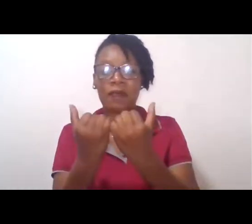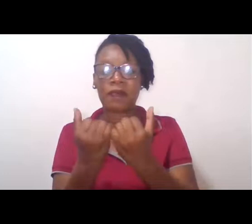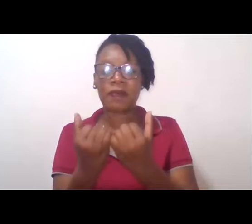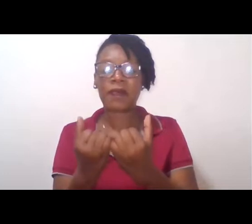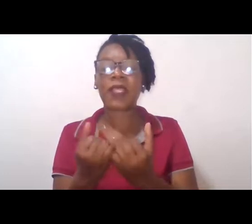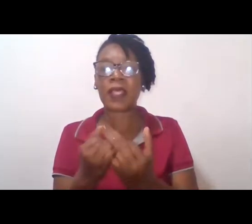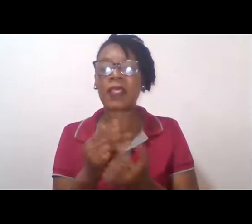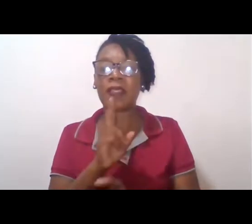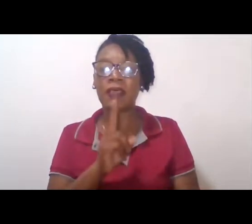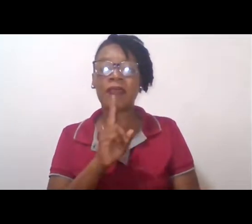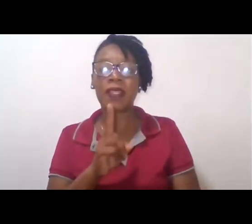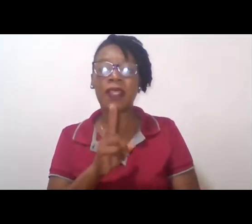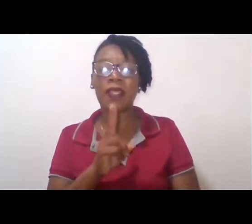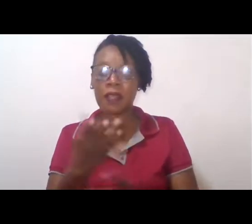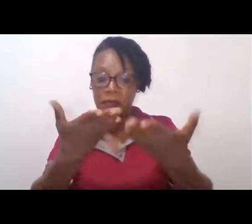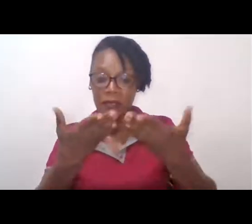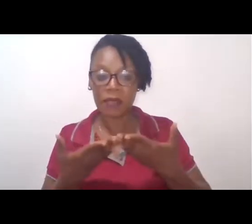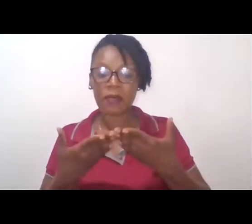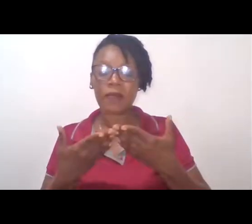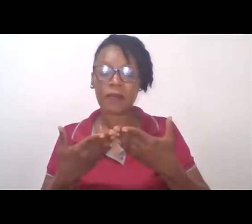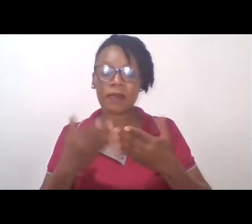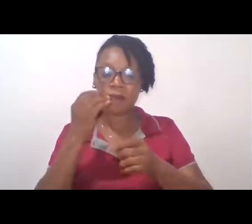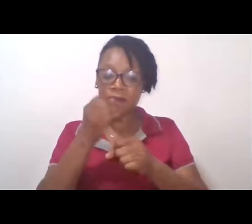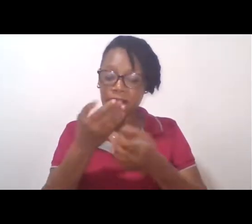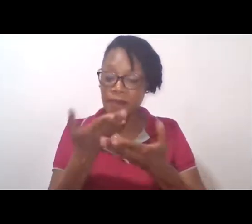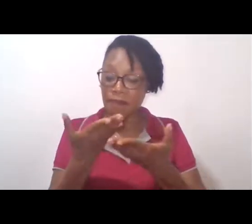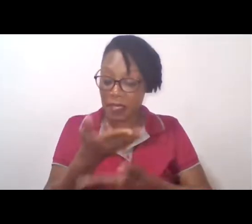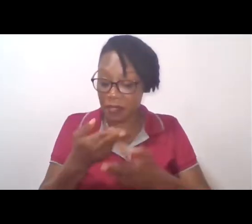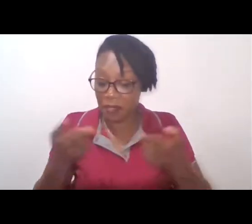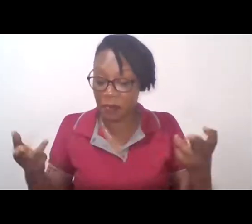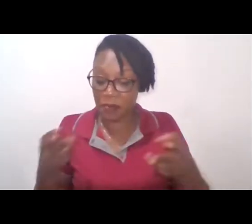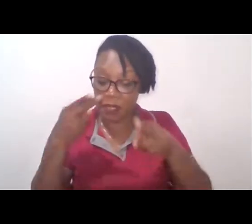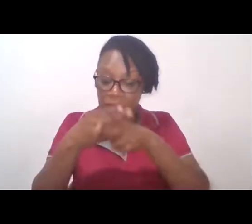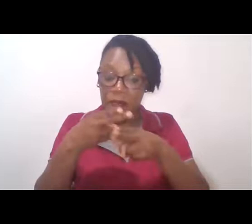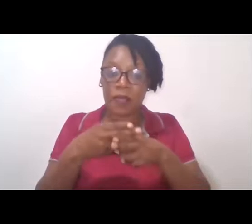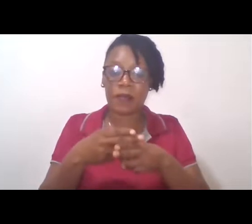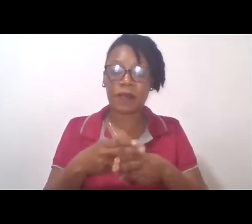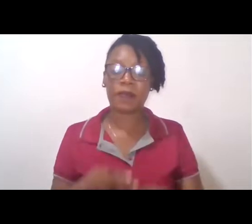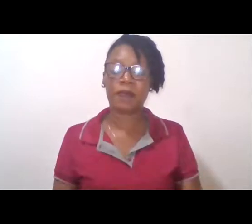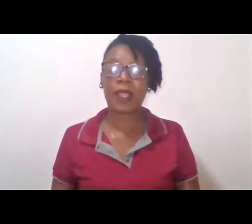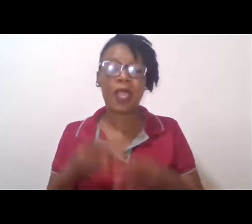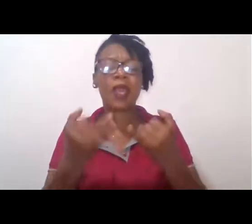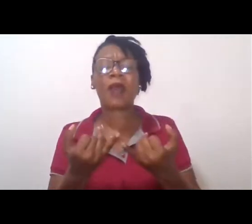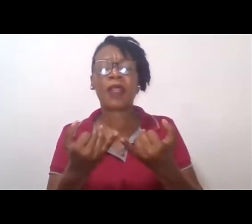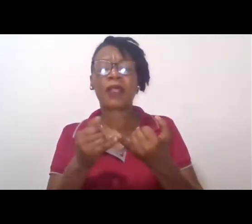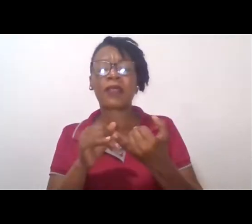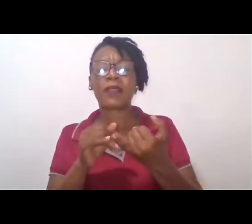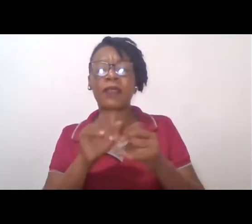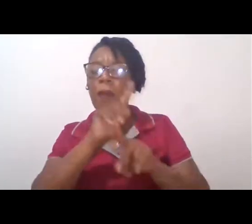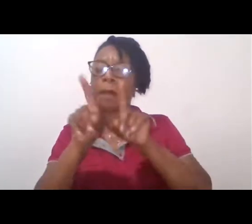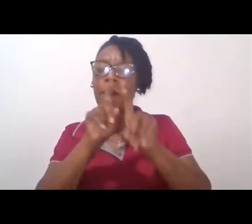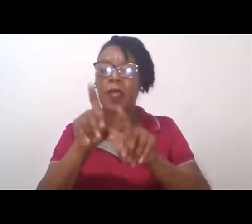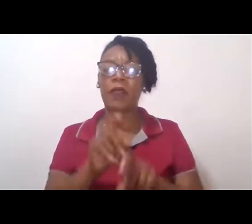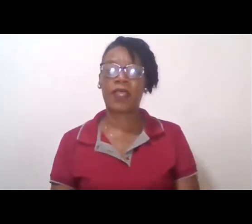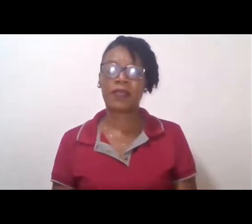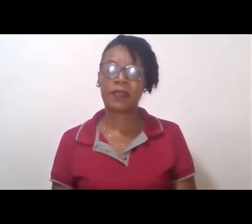sentimos que nos dieron herramientas para poder trabajar. Eso es en la parte de comentarios. Vamos a irnos entonces a las